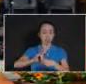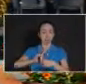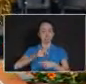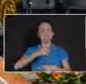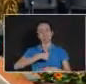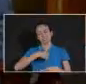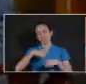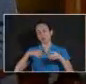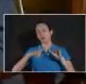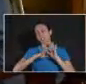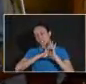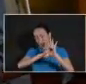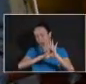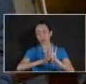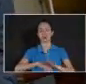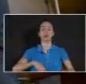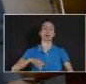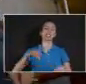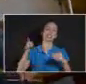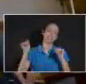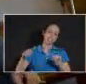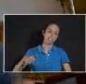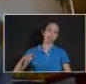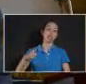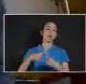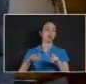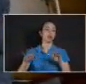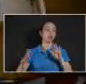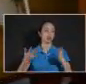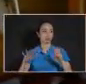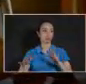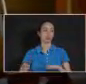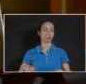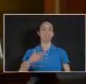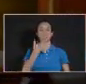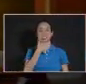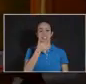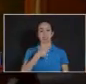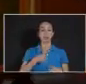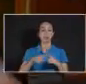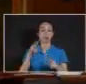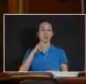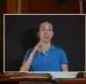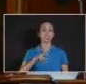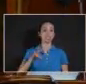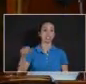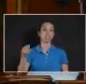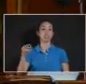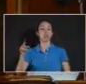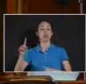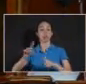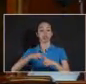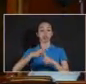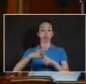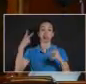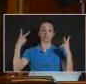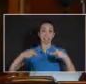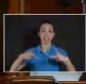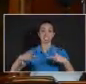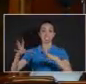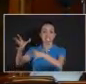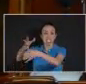que tal vez incluso a algunos les dará risa, pero la realidad es que cuando nosotros dejamos que la venganza se apodere en nuestro